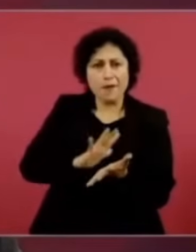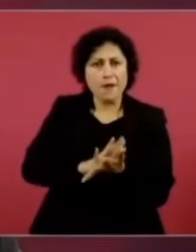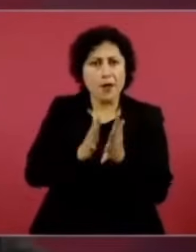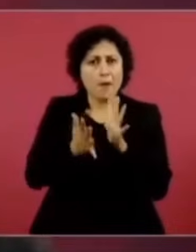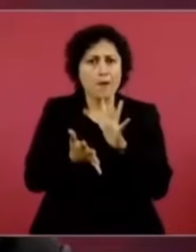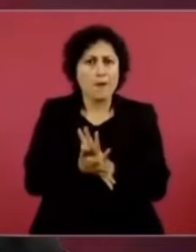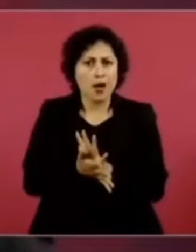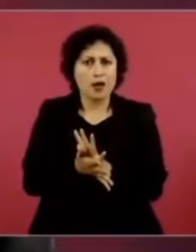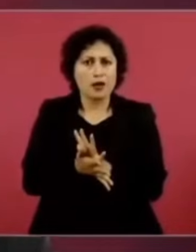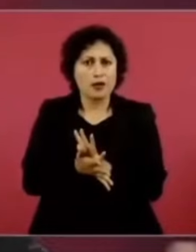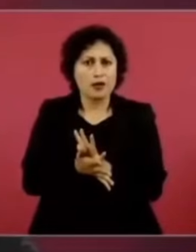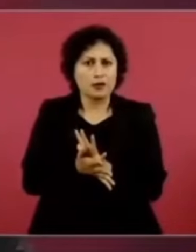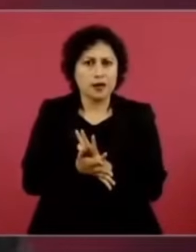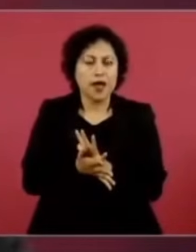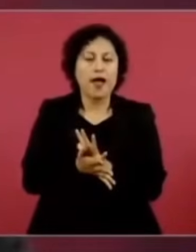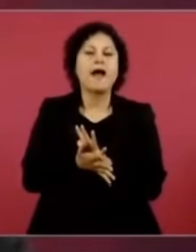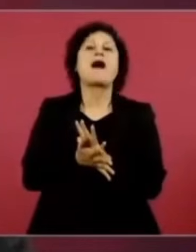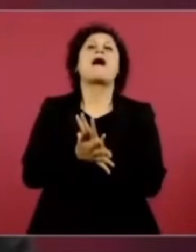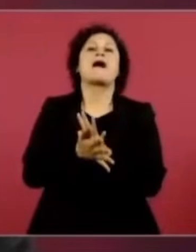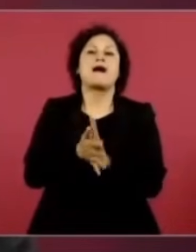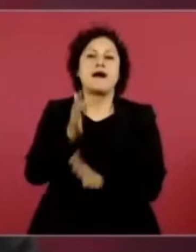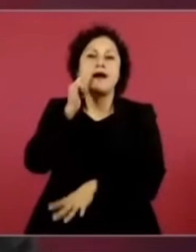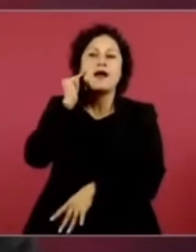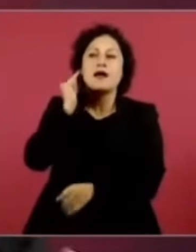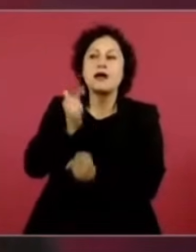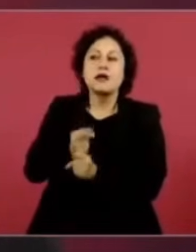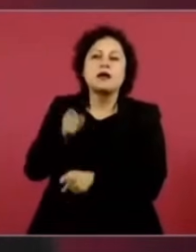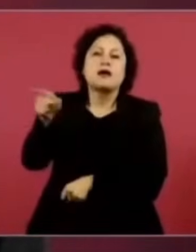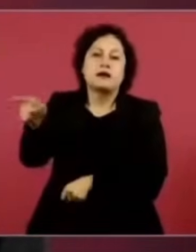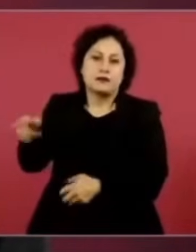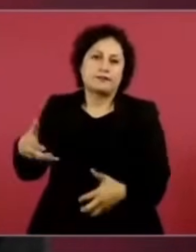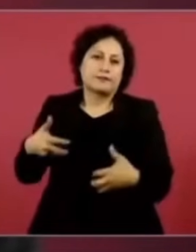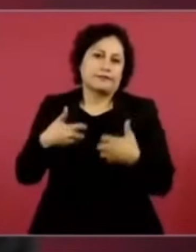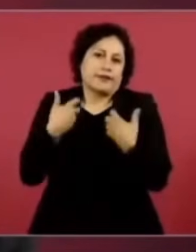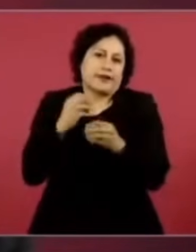En el fondo es eso. Pero ¿cómo